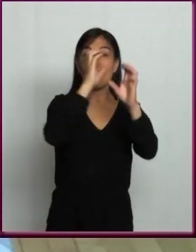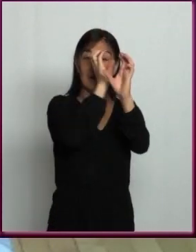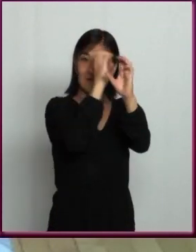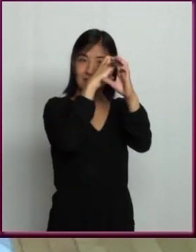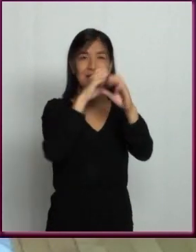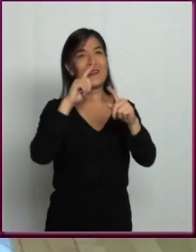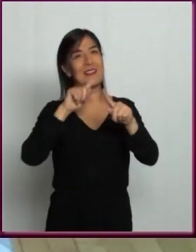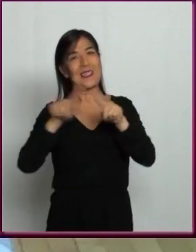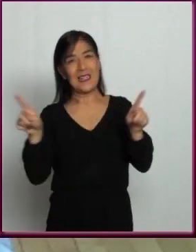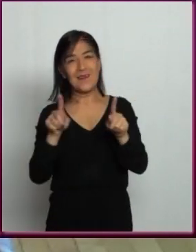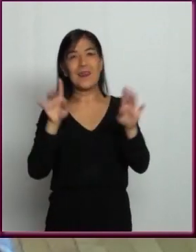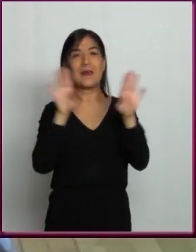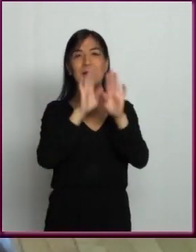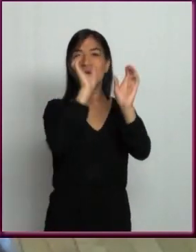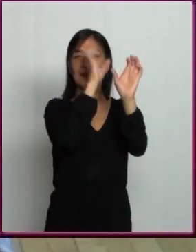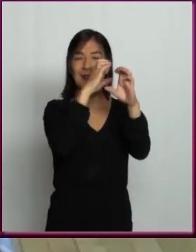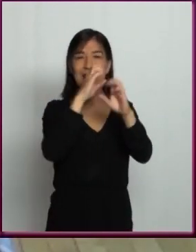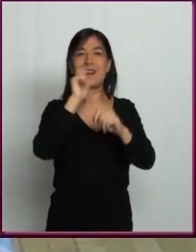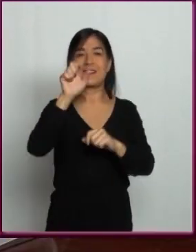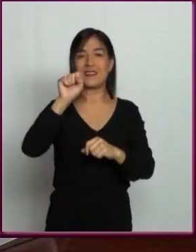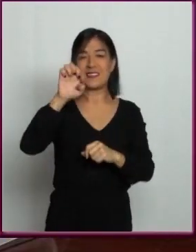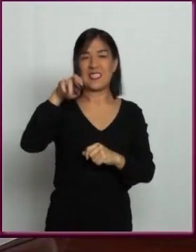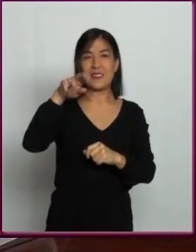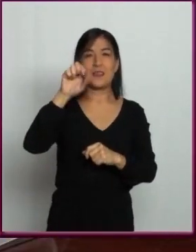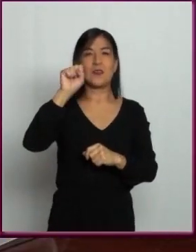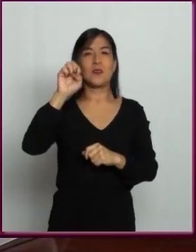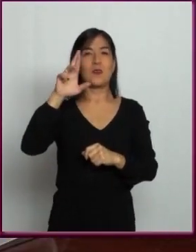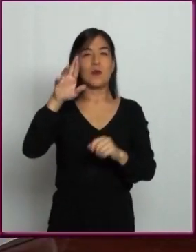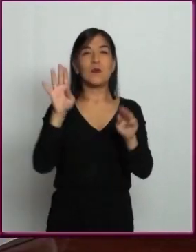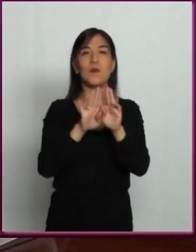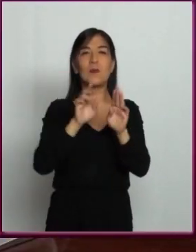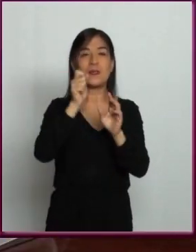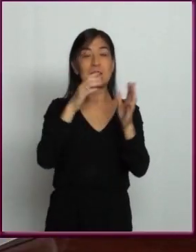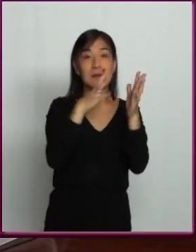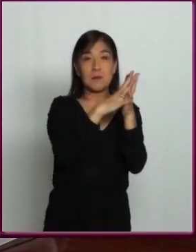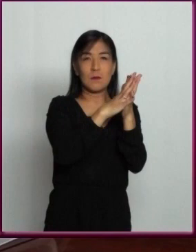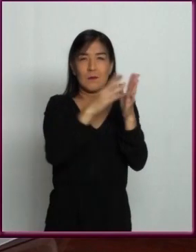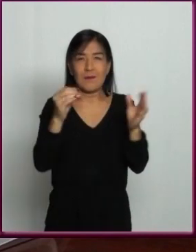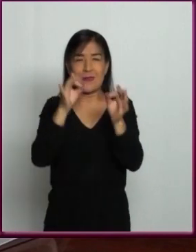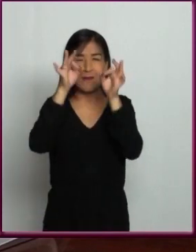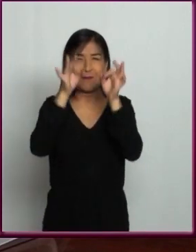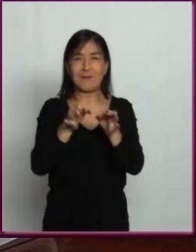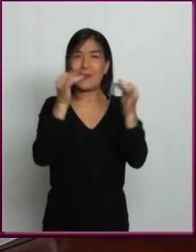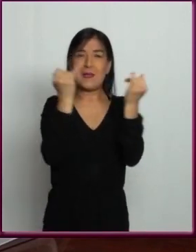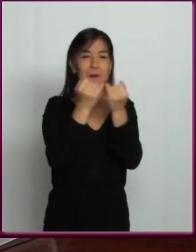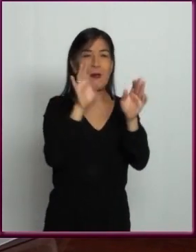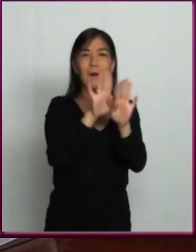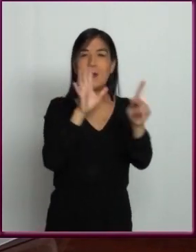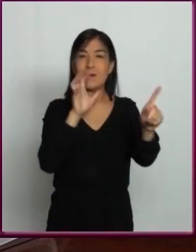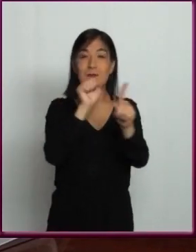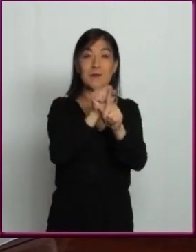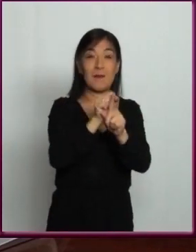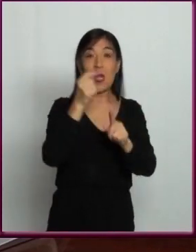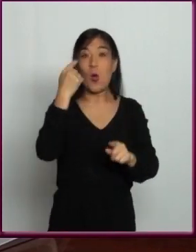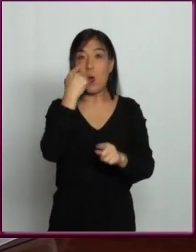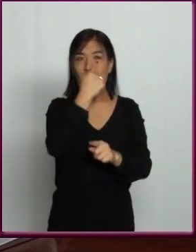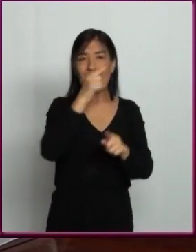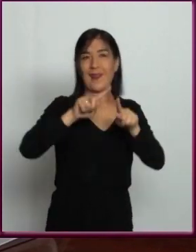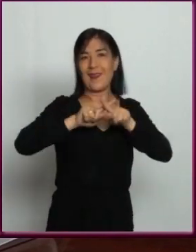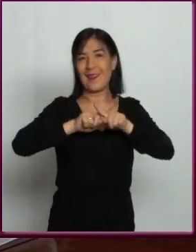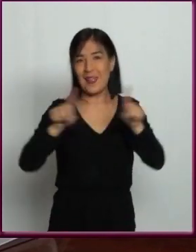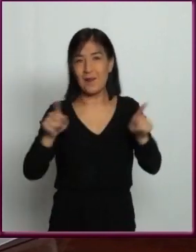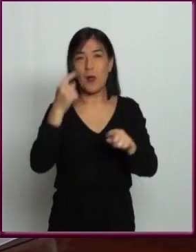un sensor que me hace una copia íntegra de todo lo que está recibiendo. El ojo es distinto porque el ojo